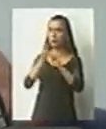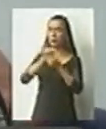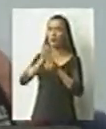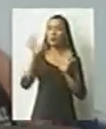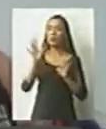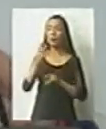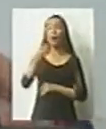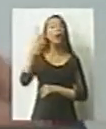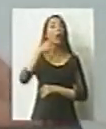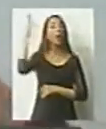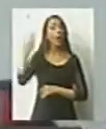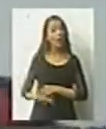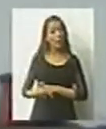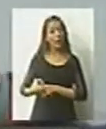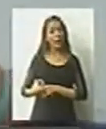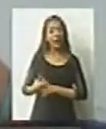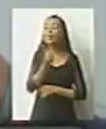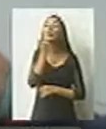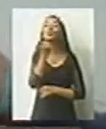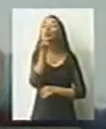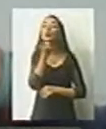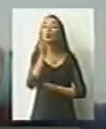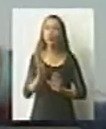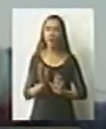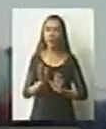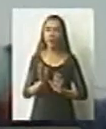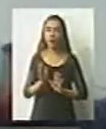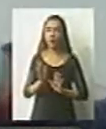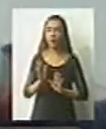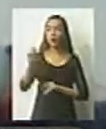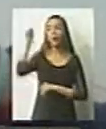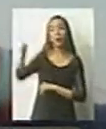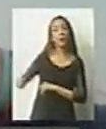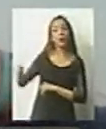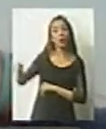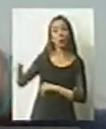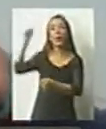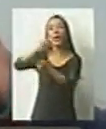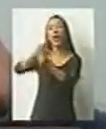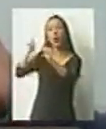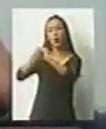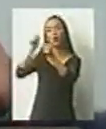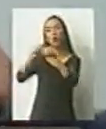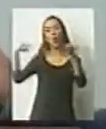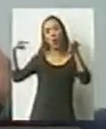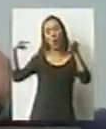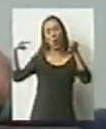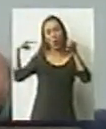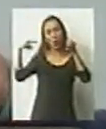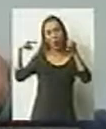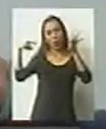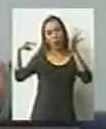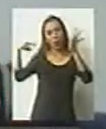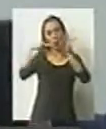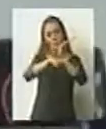mano. Lo que sí le puedo decir es de que la carátula que tiene es abuso sexual con penetración y abuso sexual simple, en concurso